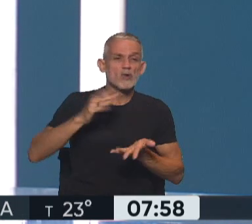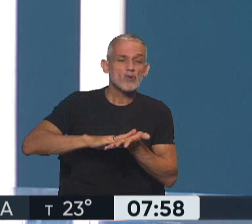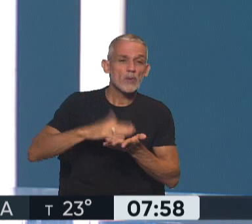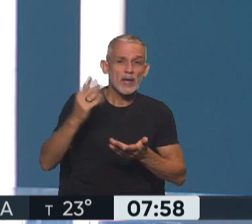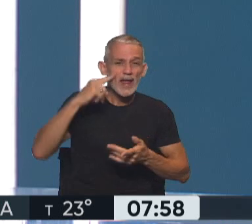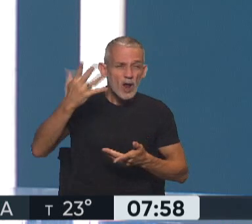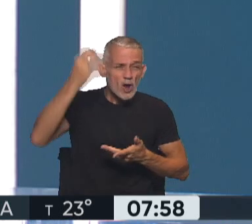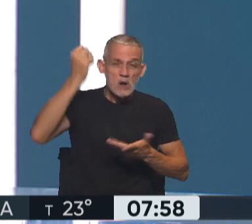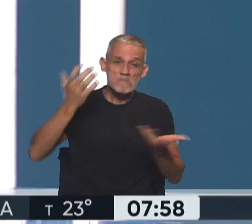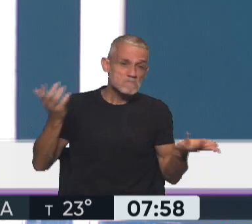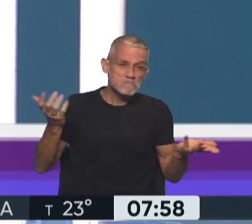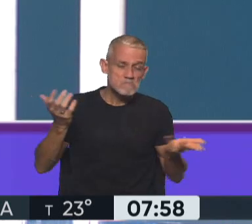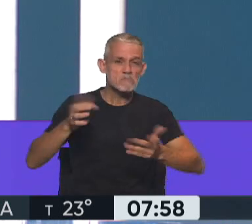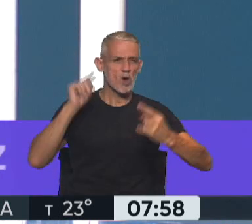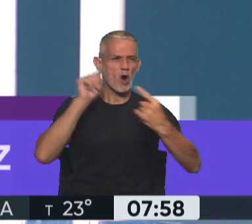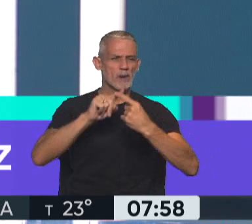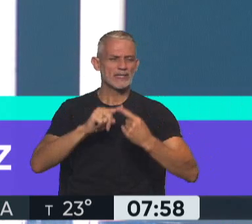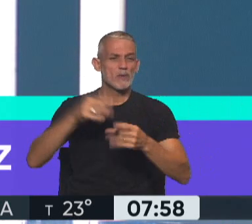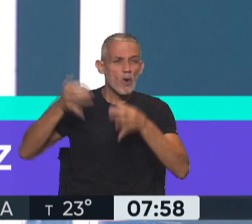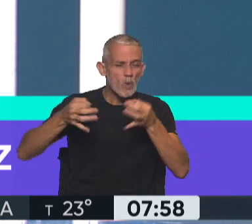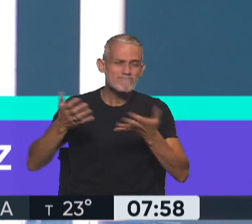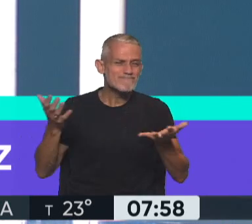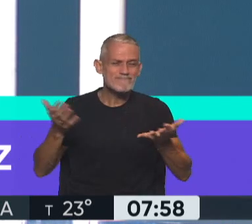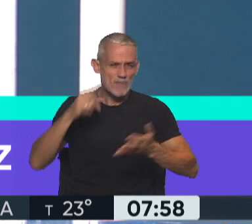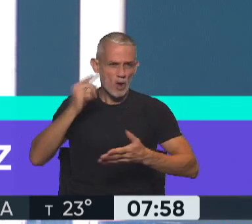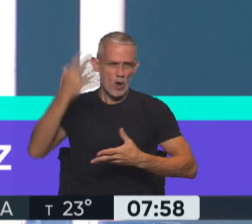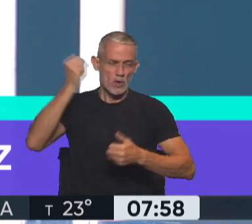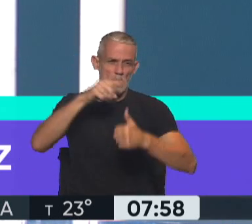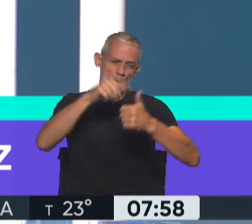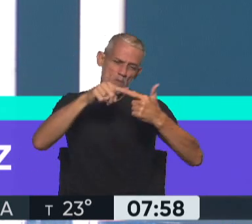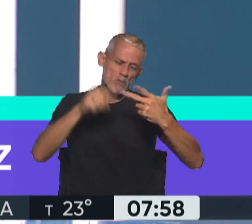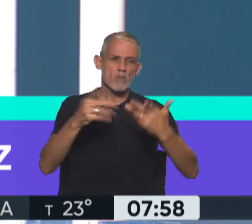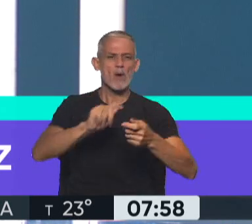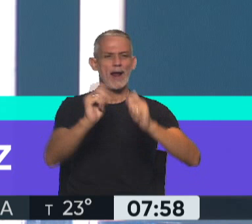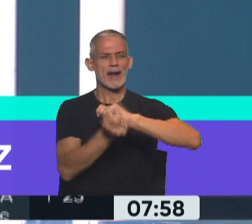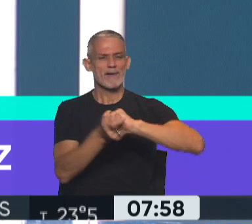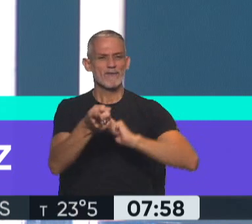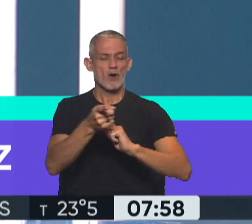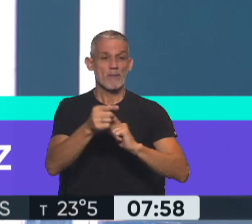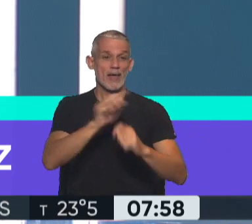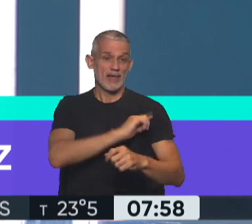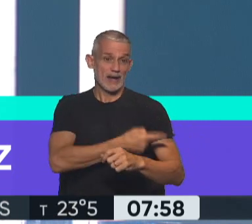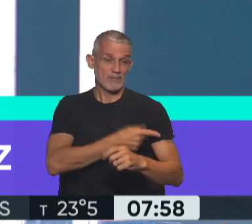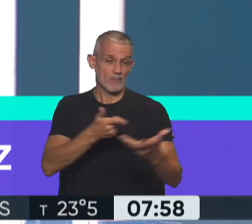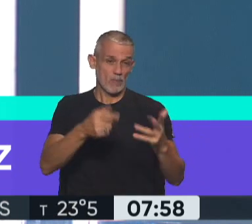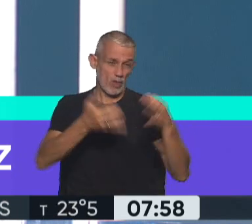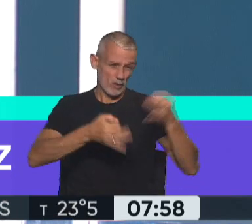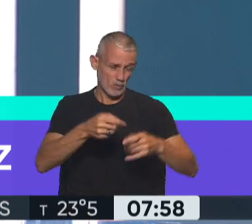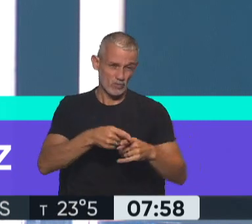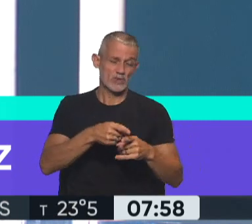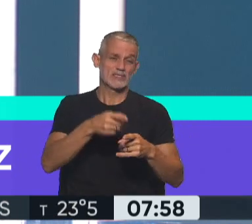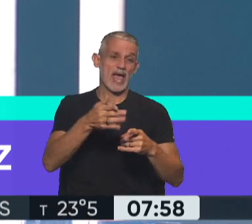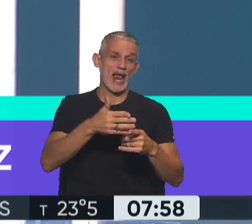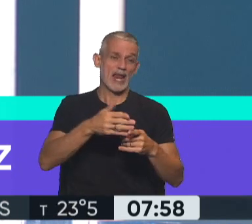logros respecto a lo que se propuso en materia judicial. De los ejes principales, la reforma del Poder Judicial en cuanto al fuero